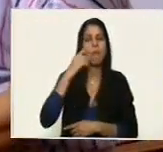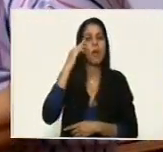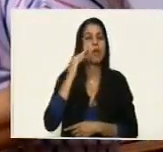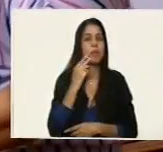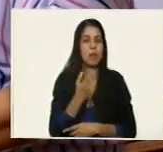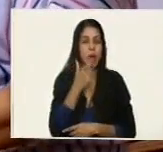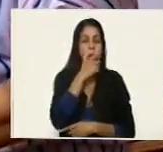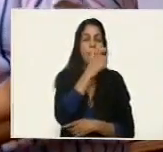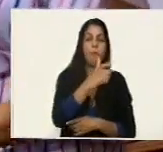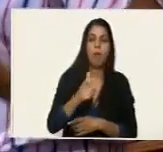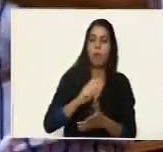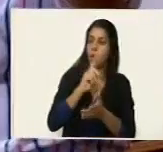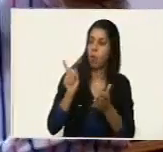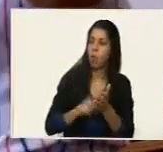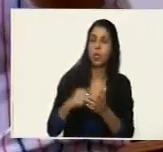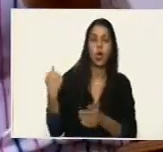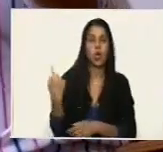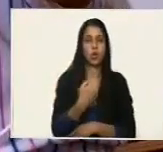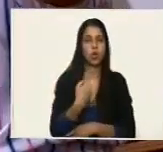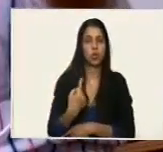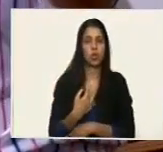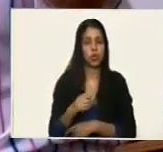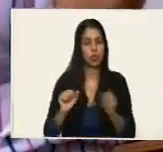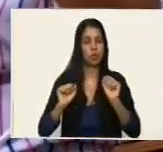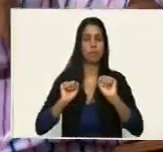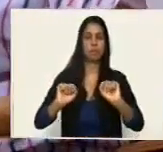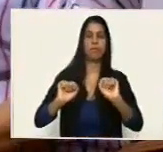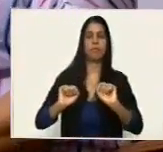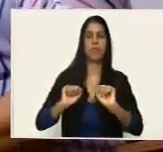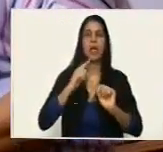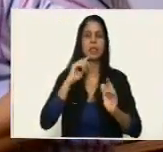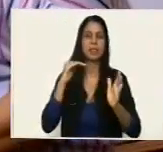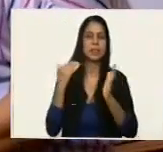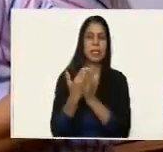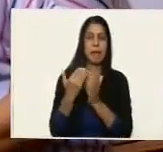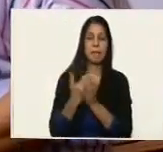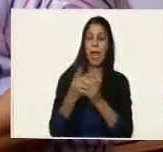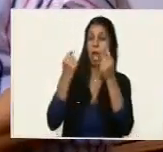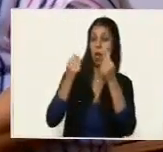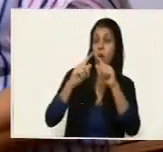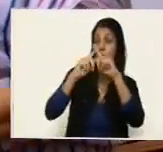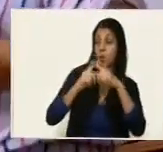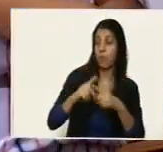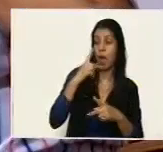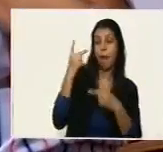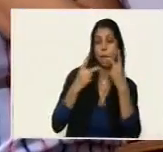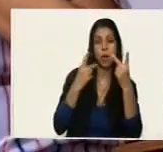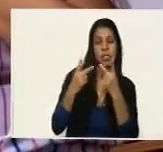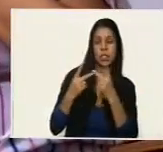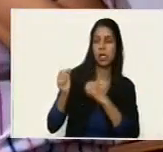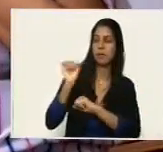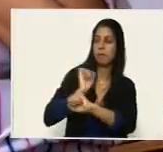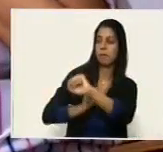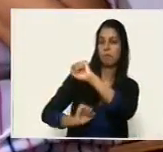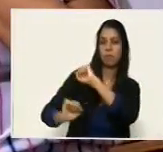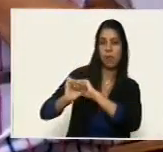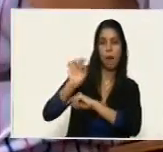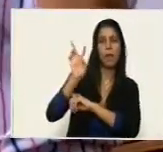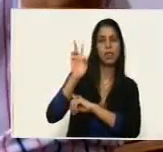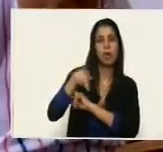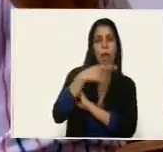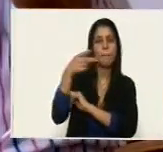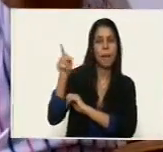el pueblo entero va a seguir dando frente en la batalla necesaria, en lo económico y en lo político, para seguir defendiendo la